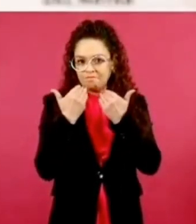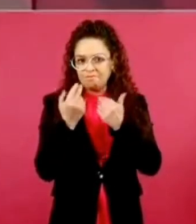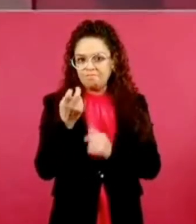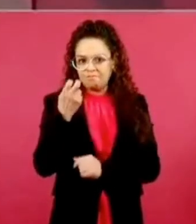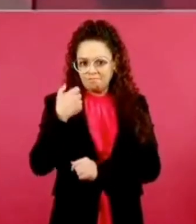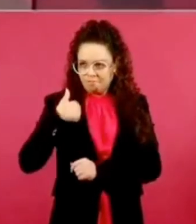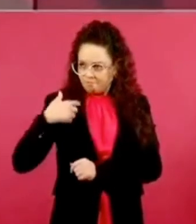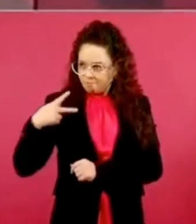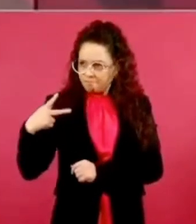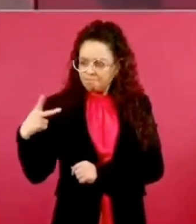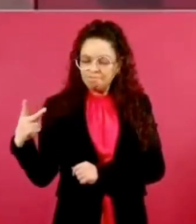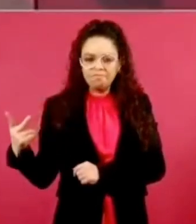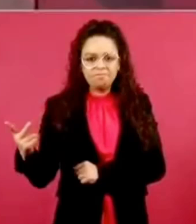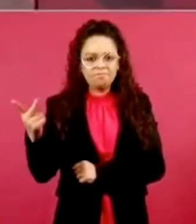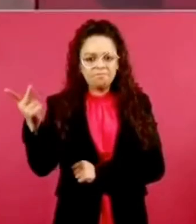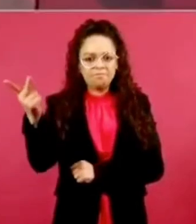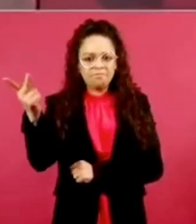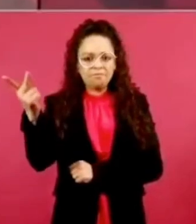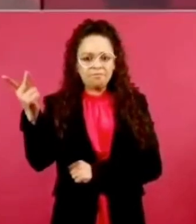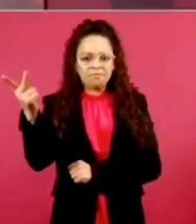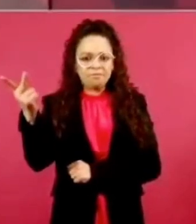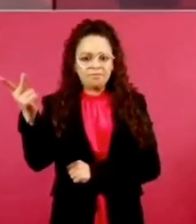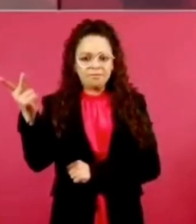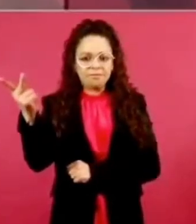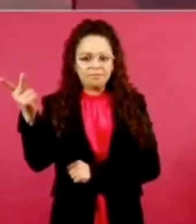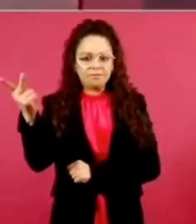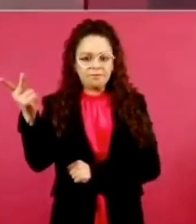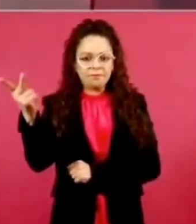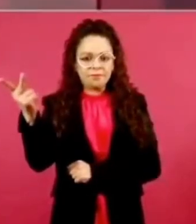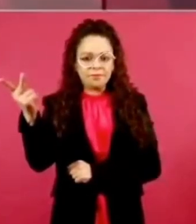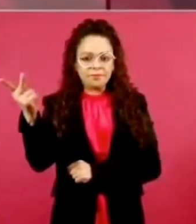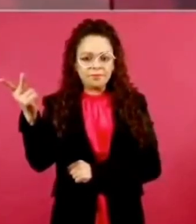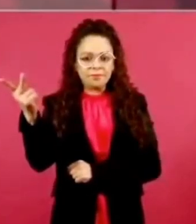le metí el desgranador.